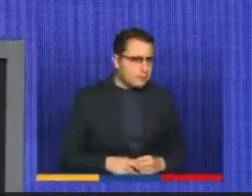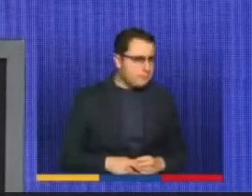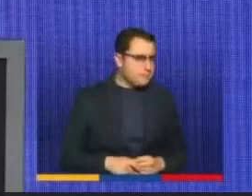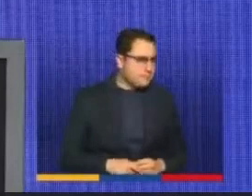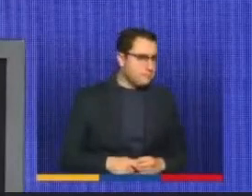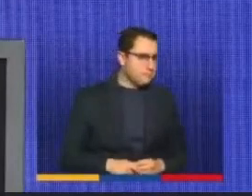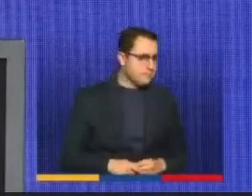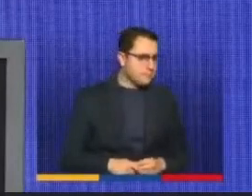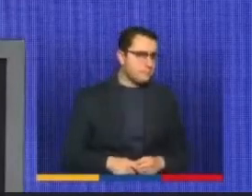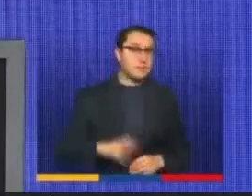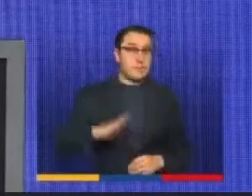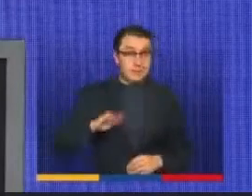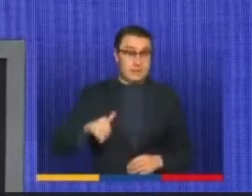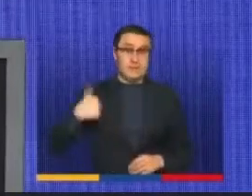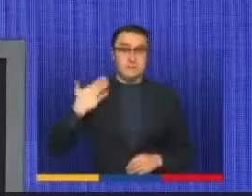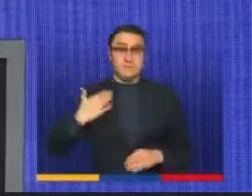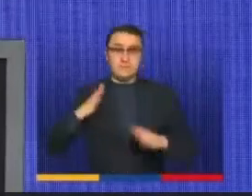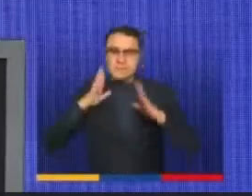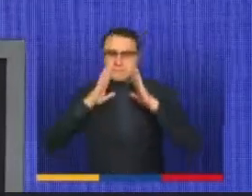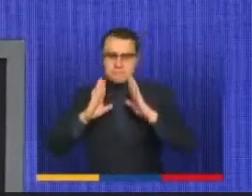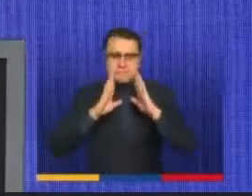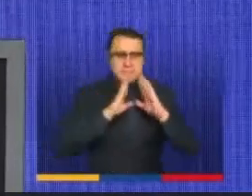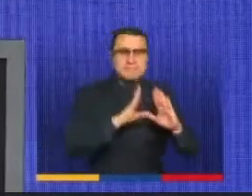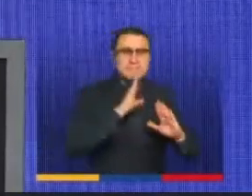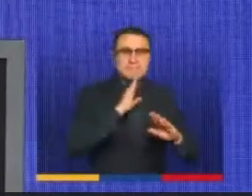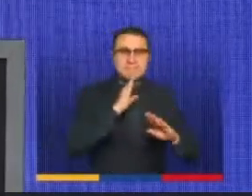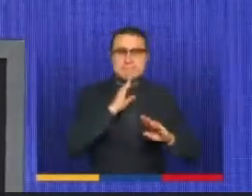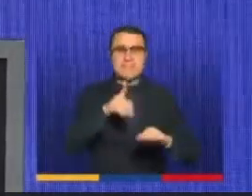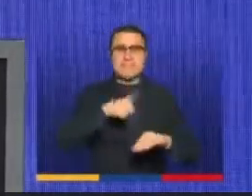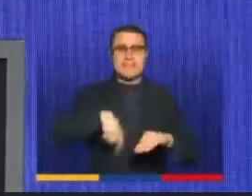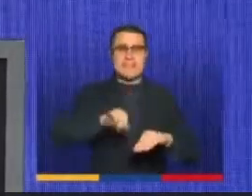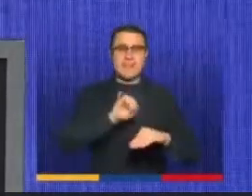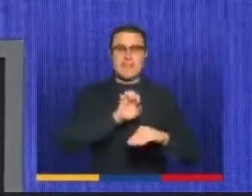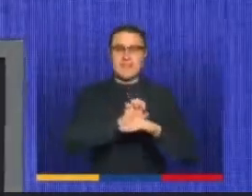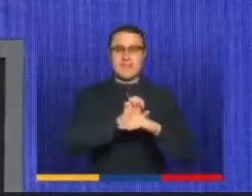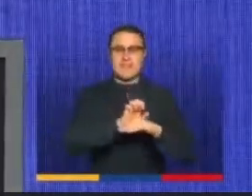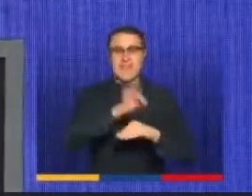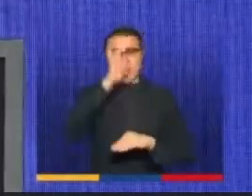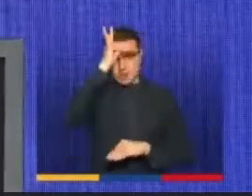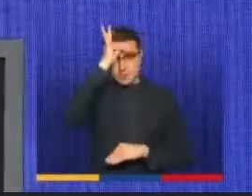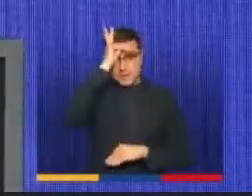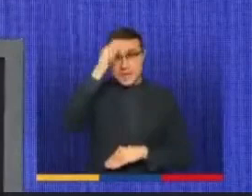Al final la atención la dieron las IPS sin intermediación.